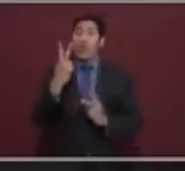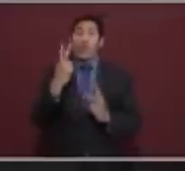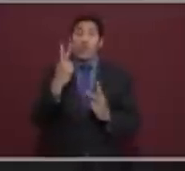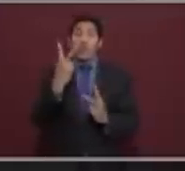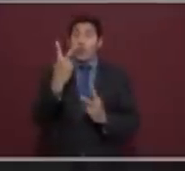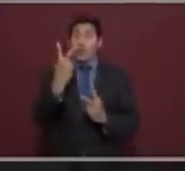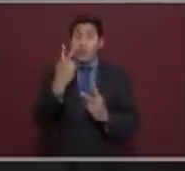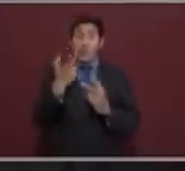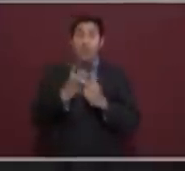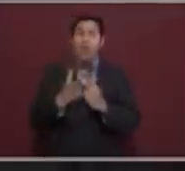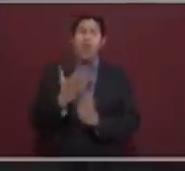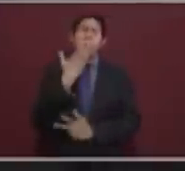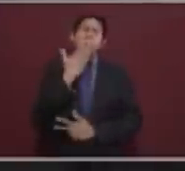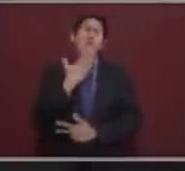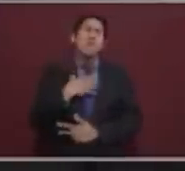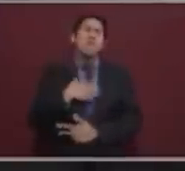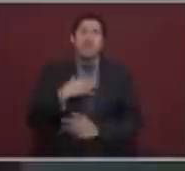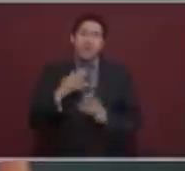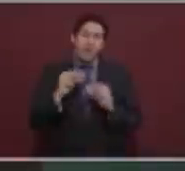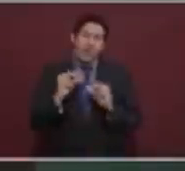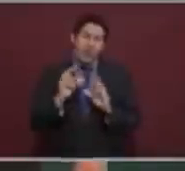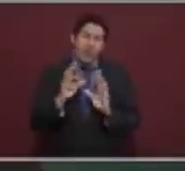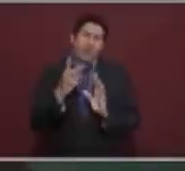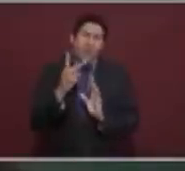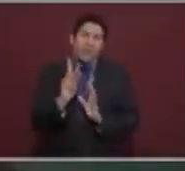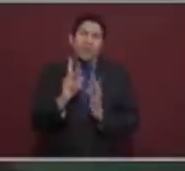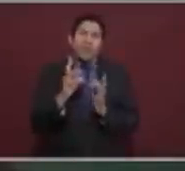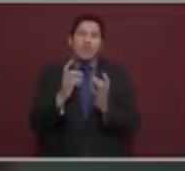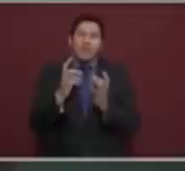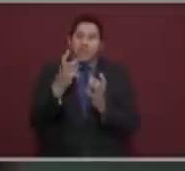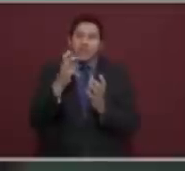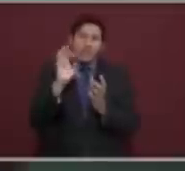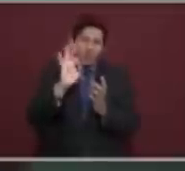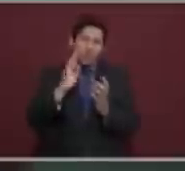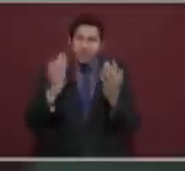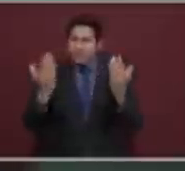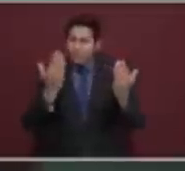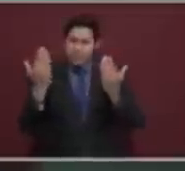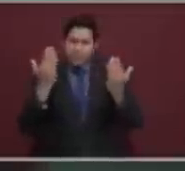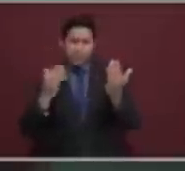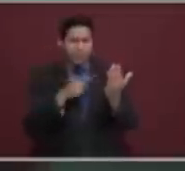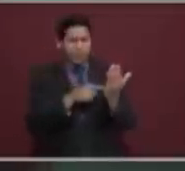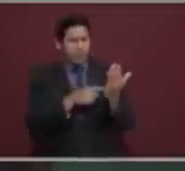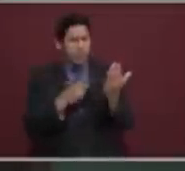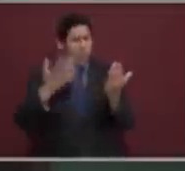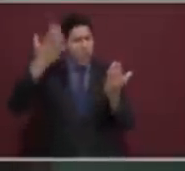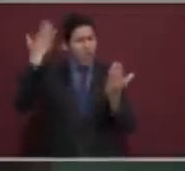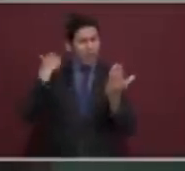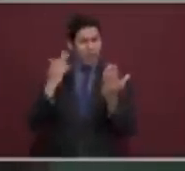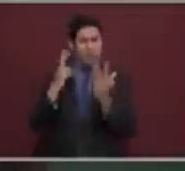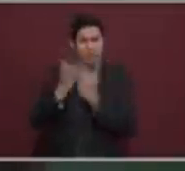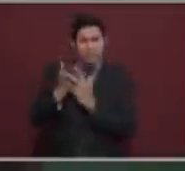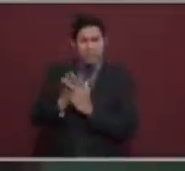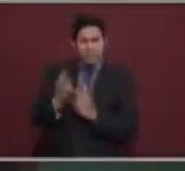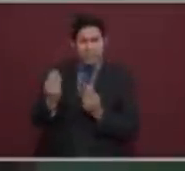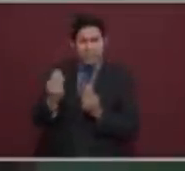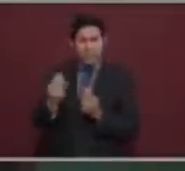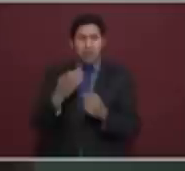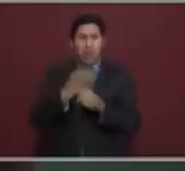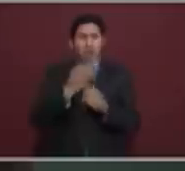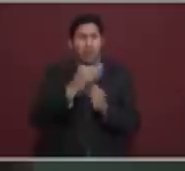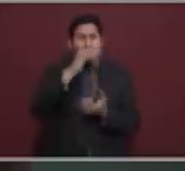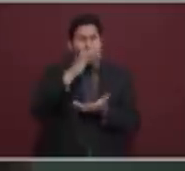estadísticamente cuando lo comparas es valorable esa baja que se ha